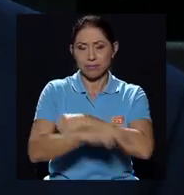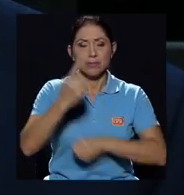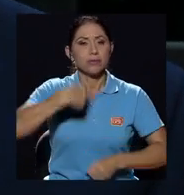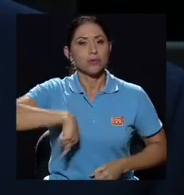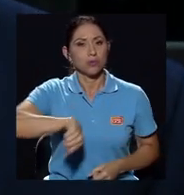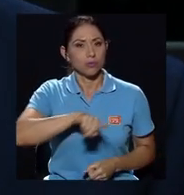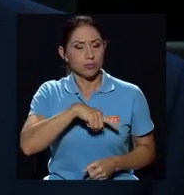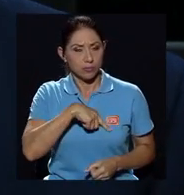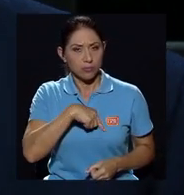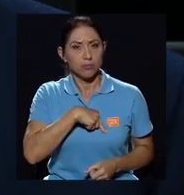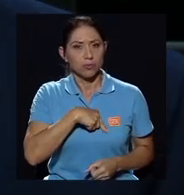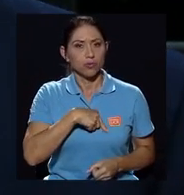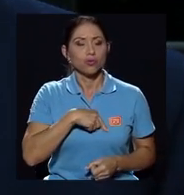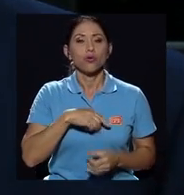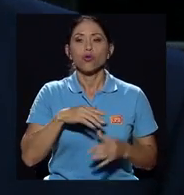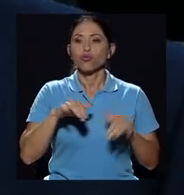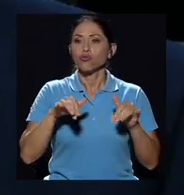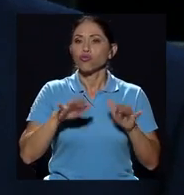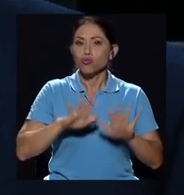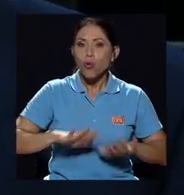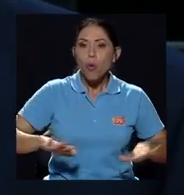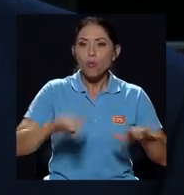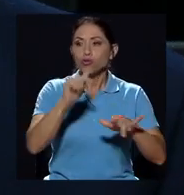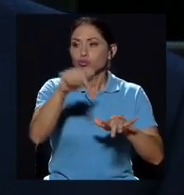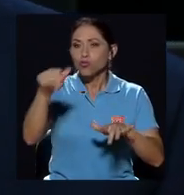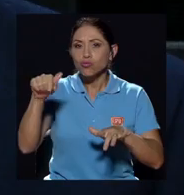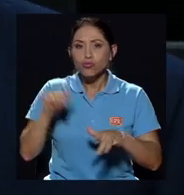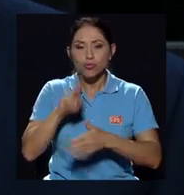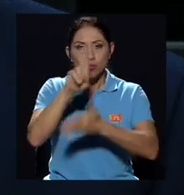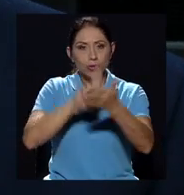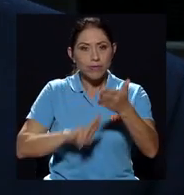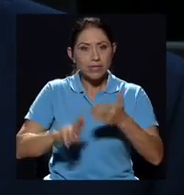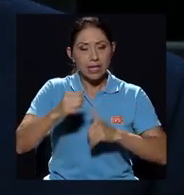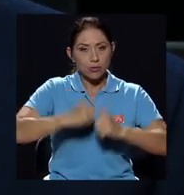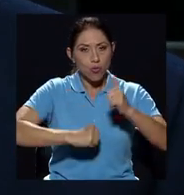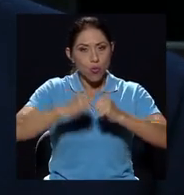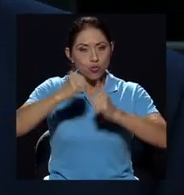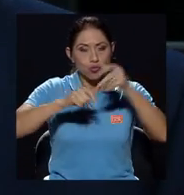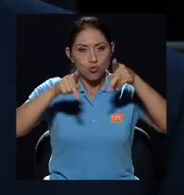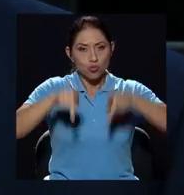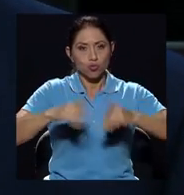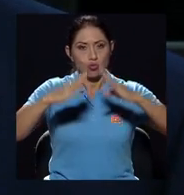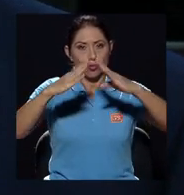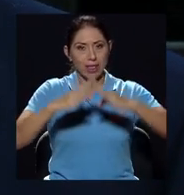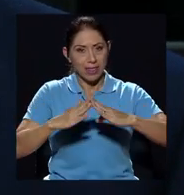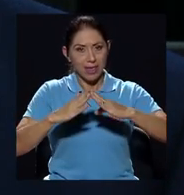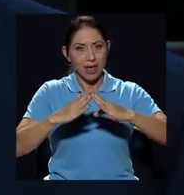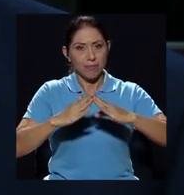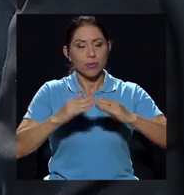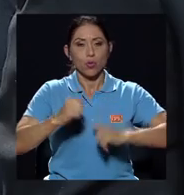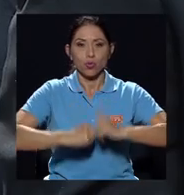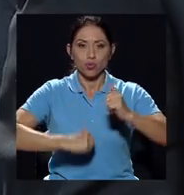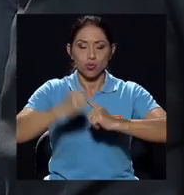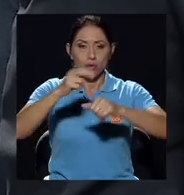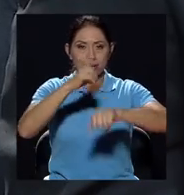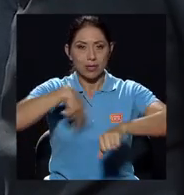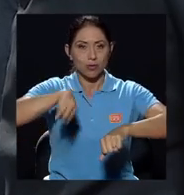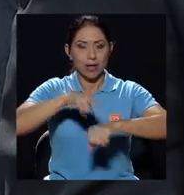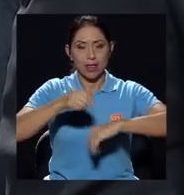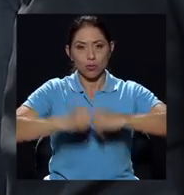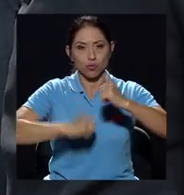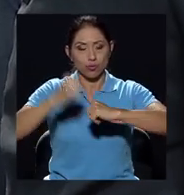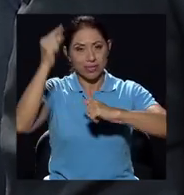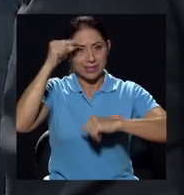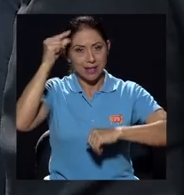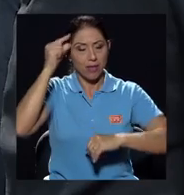Nosotros somos universidades constructoras de ciudadanía, de nacionalidad y de Estado.